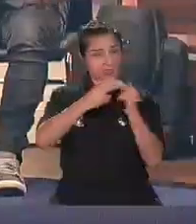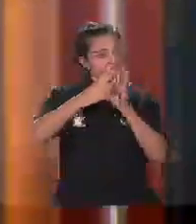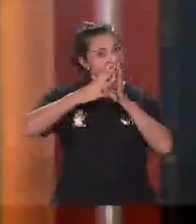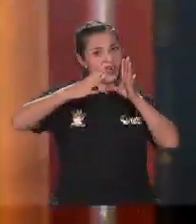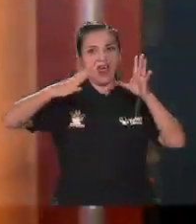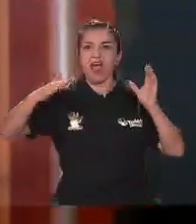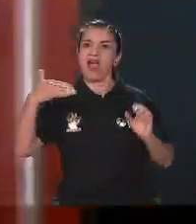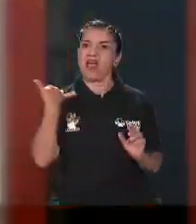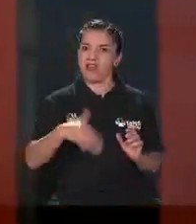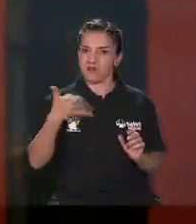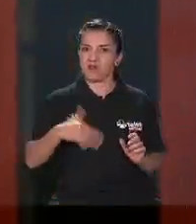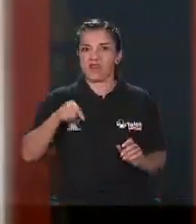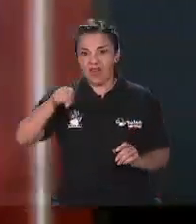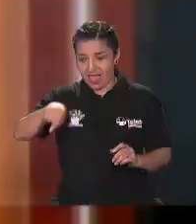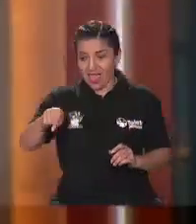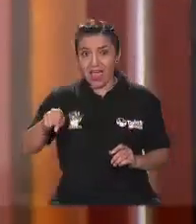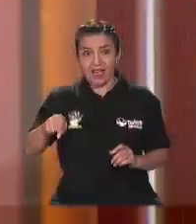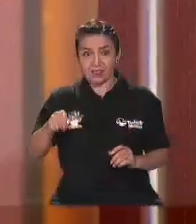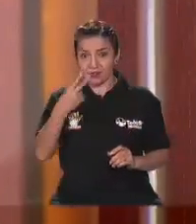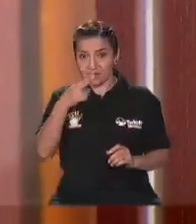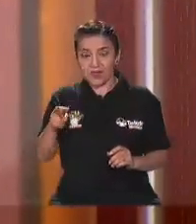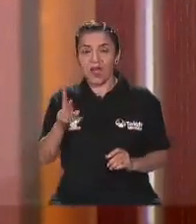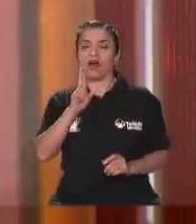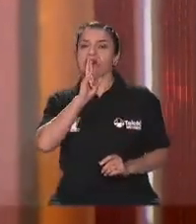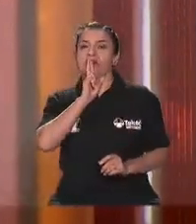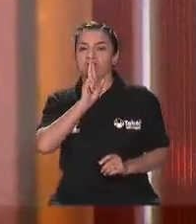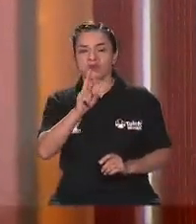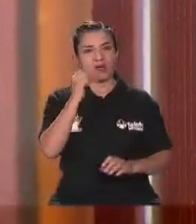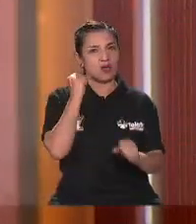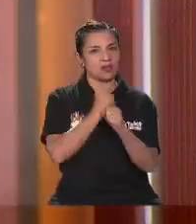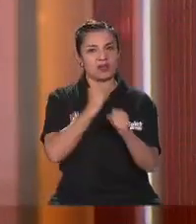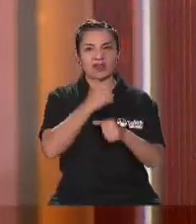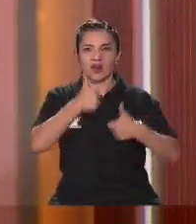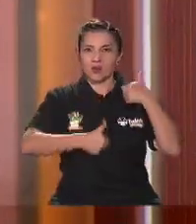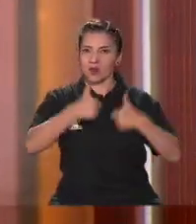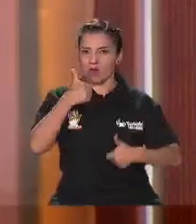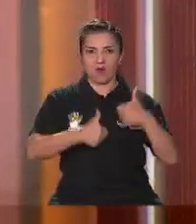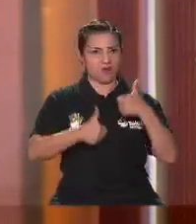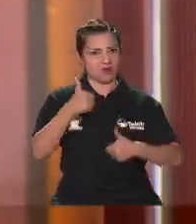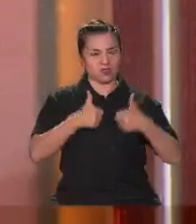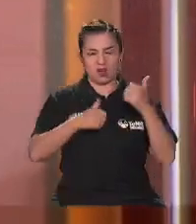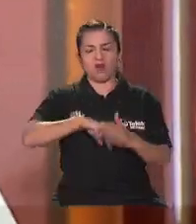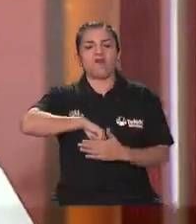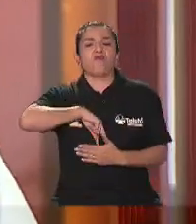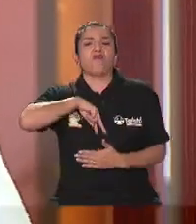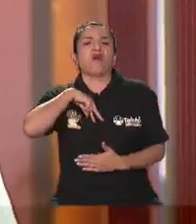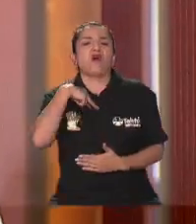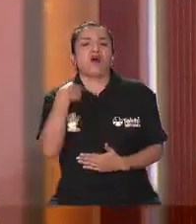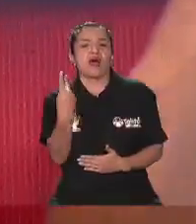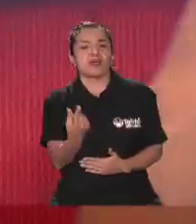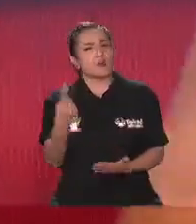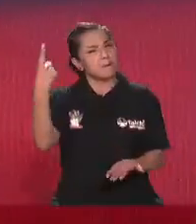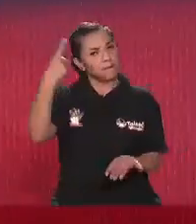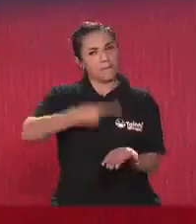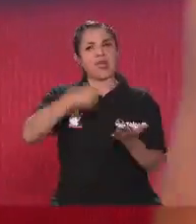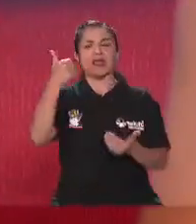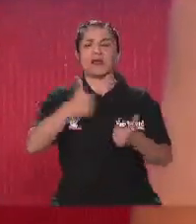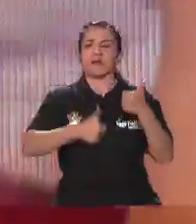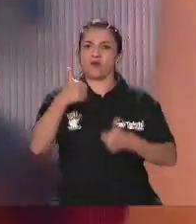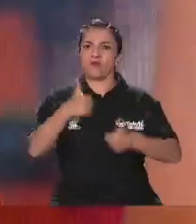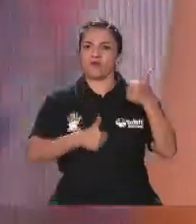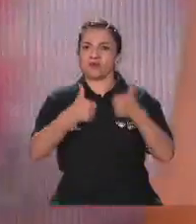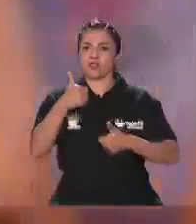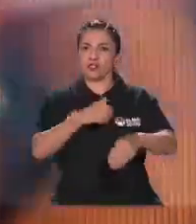Este es el resultado del trabajo de los profesionales con vocación. Más de 1,000 profesionales en los